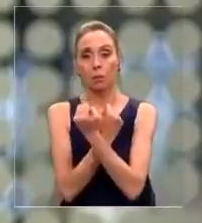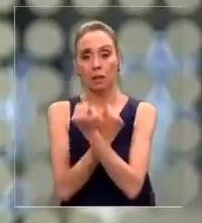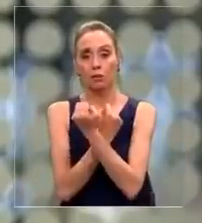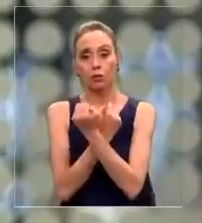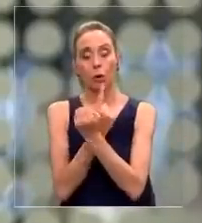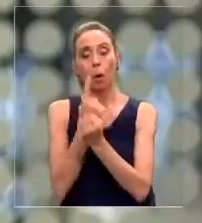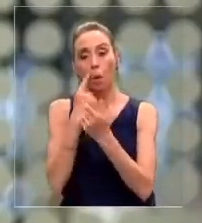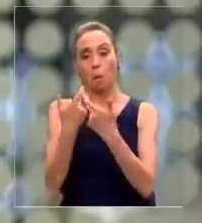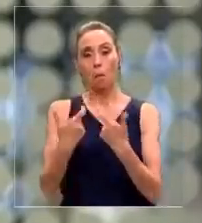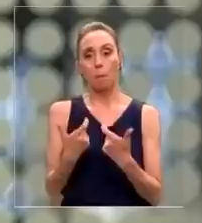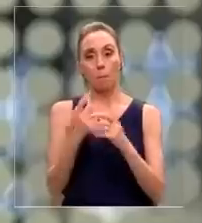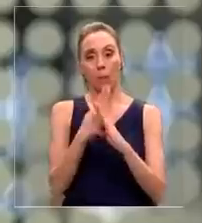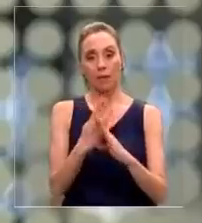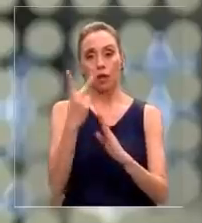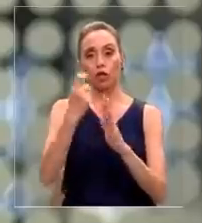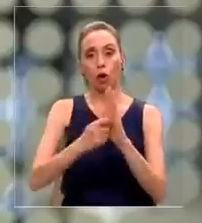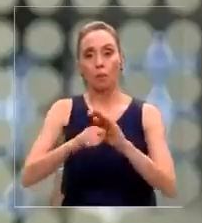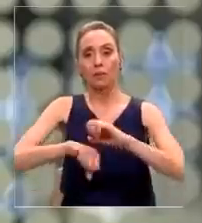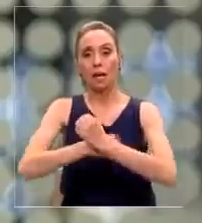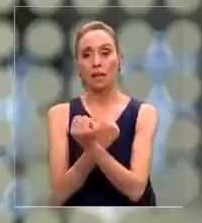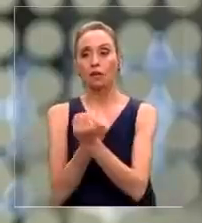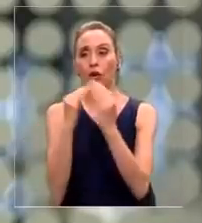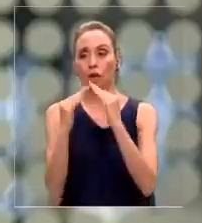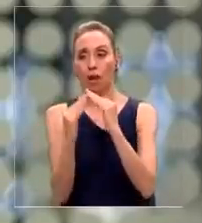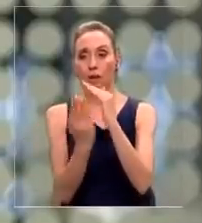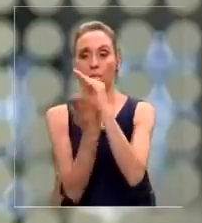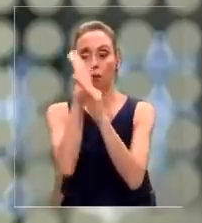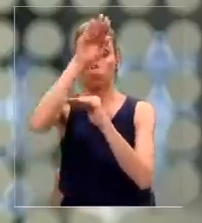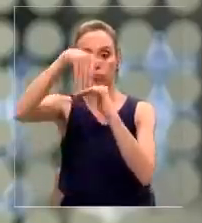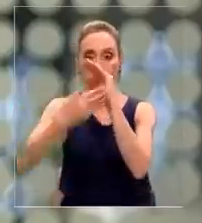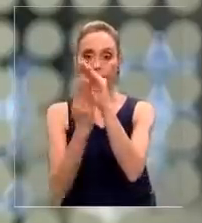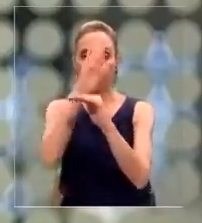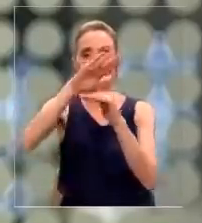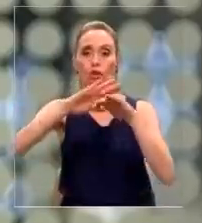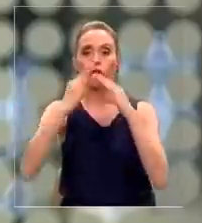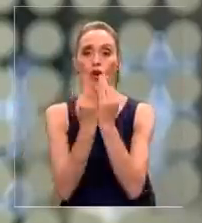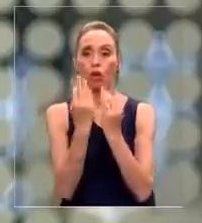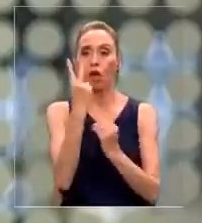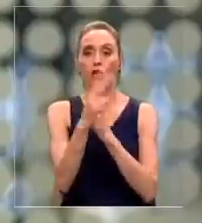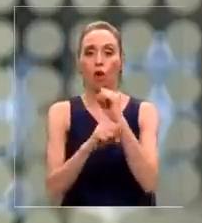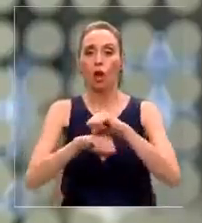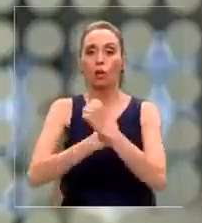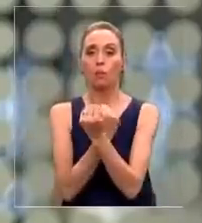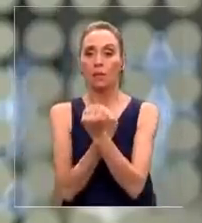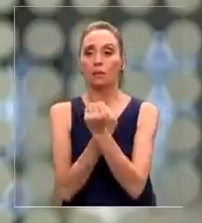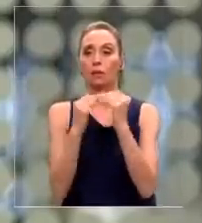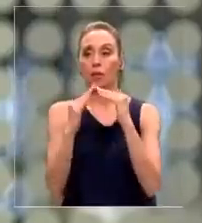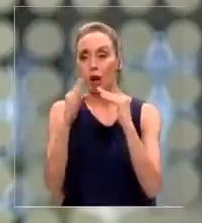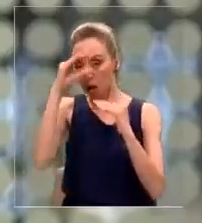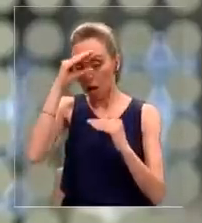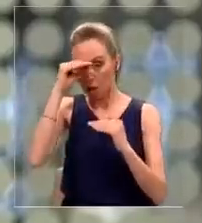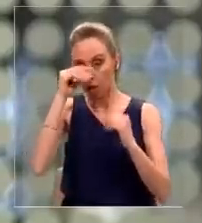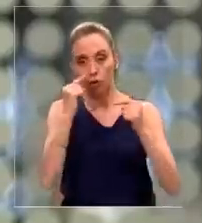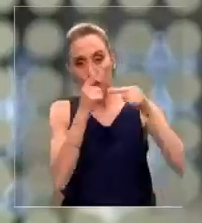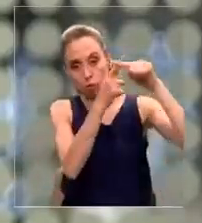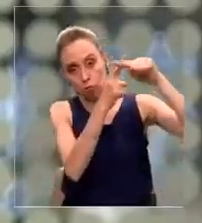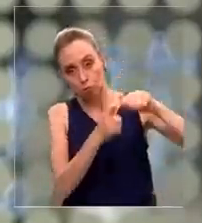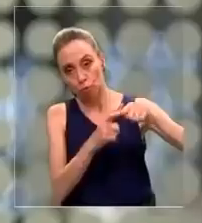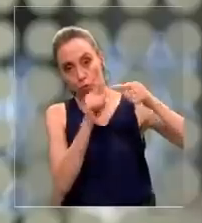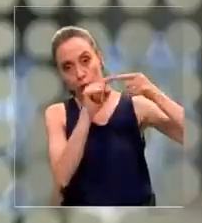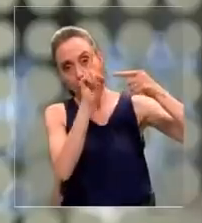preventiva, 2 meses con arresto domiciliario total y 2 años cumpliendo arresto domiciliario nocturno. Por lo